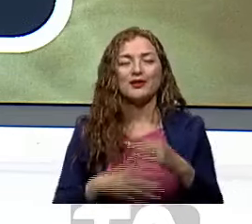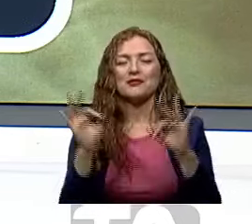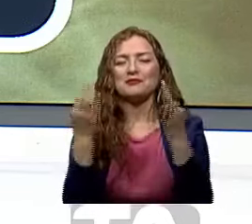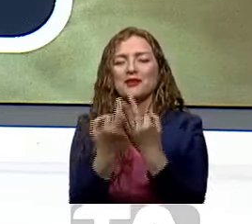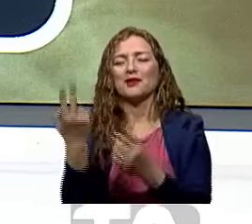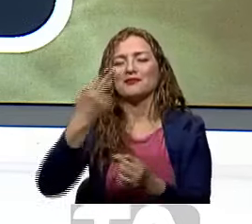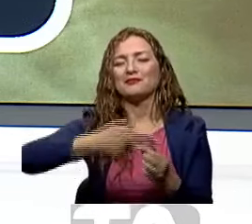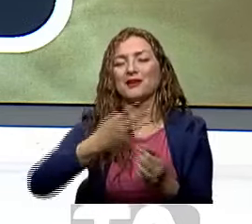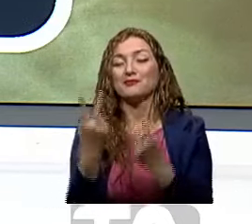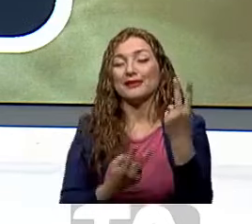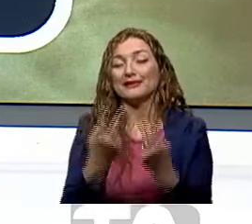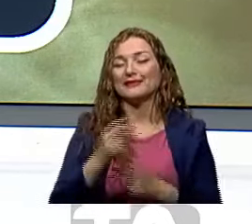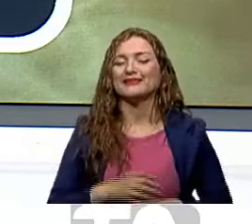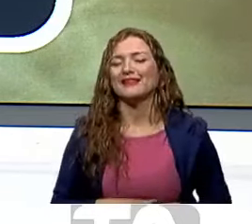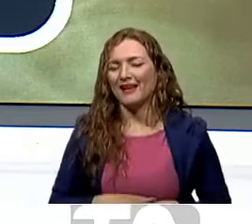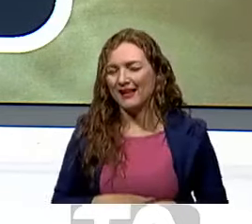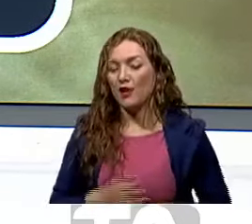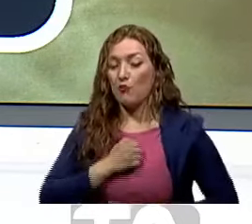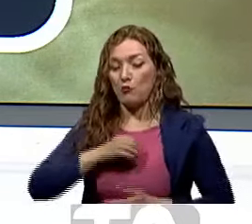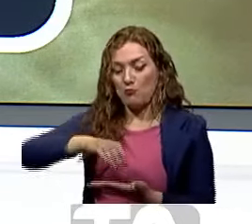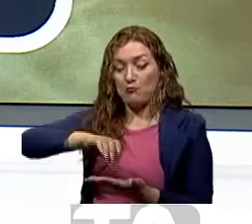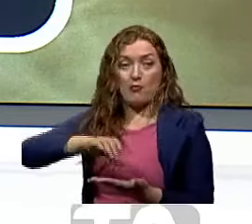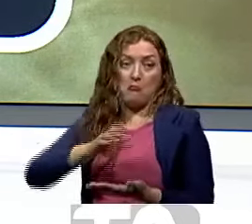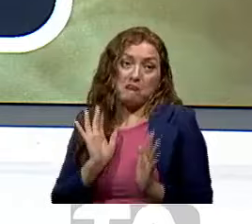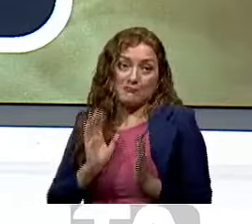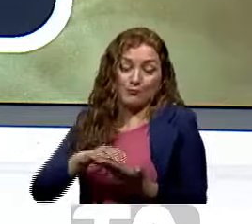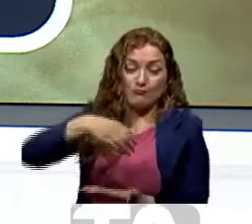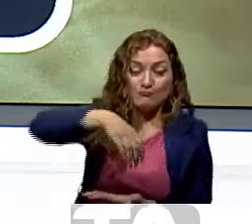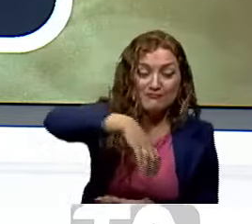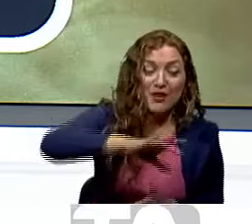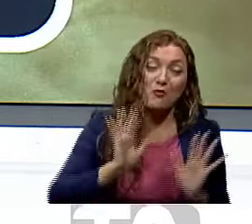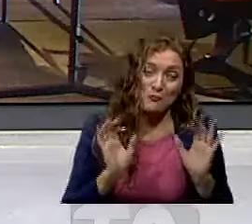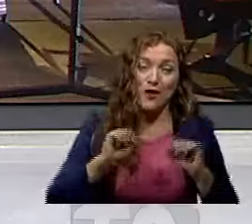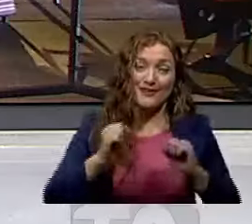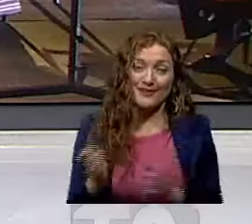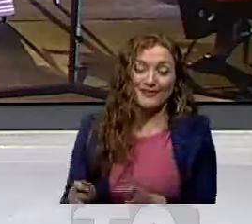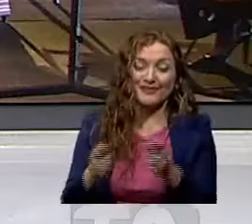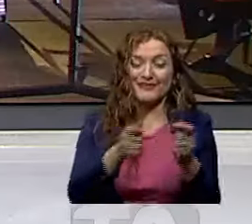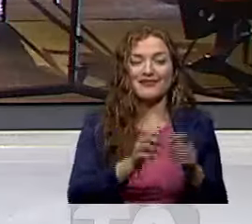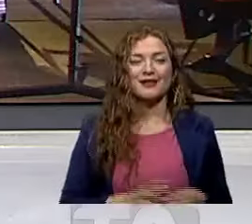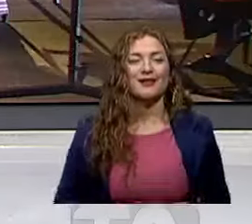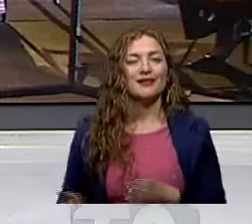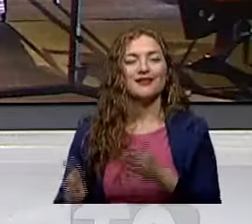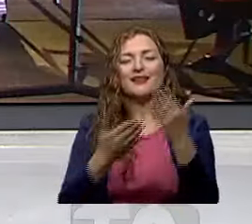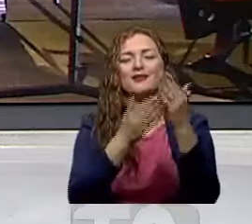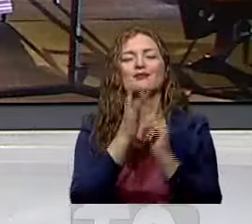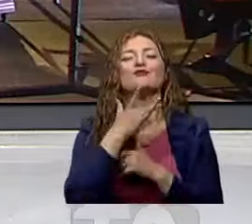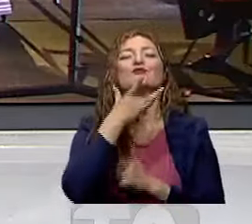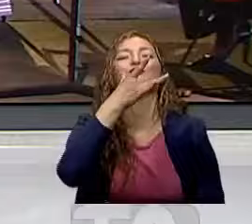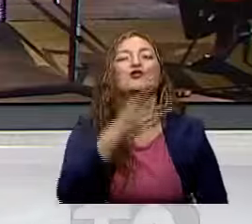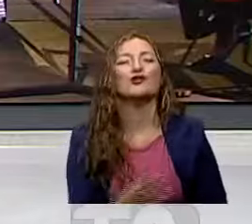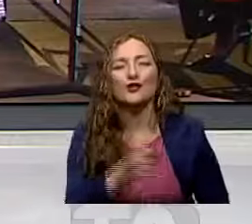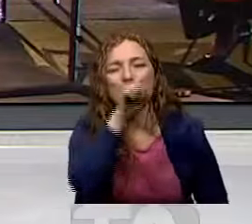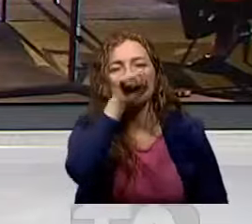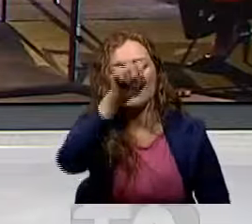familia, para que vayamos, y no se olviden de llevar su auto también si lo coleccionan. Este evento les va a encantar a los fanáticos de